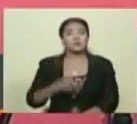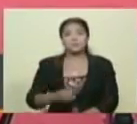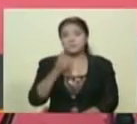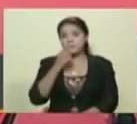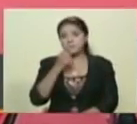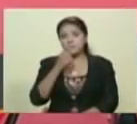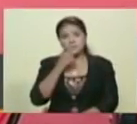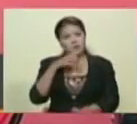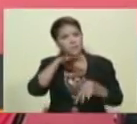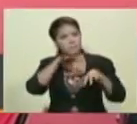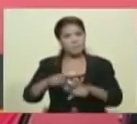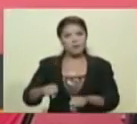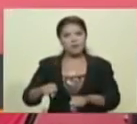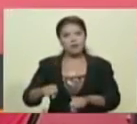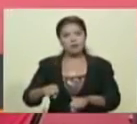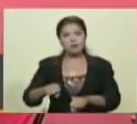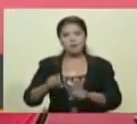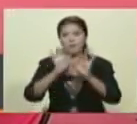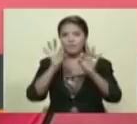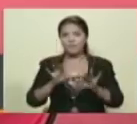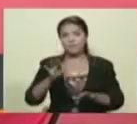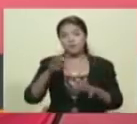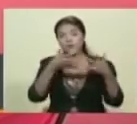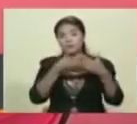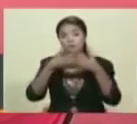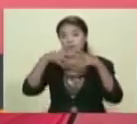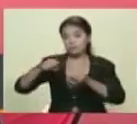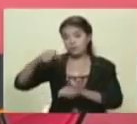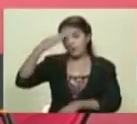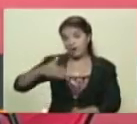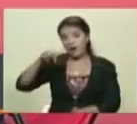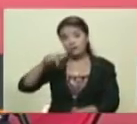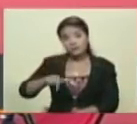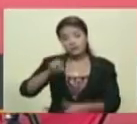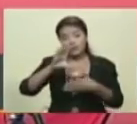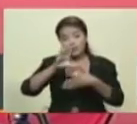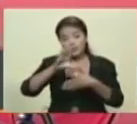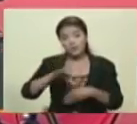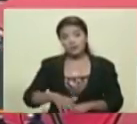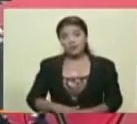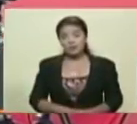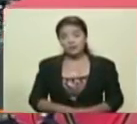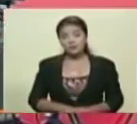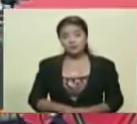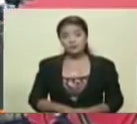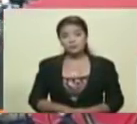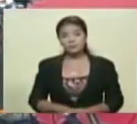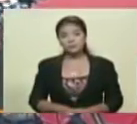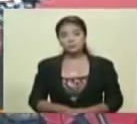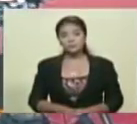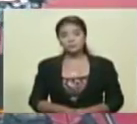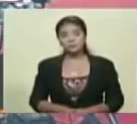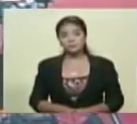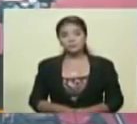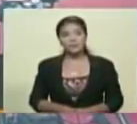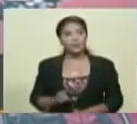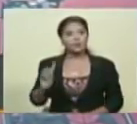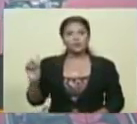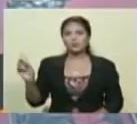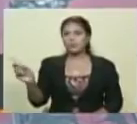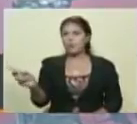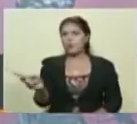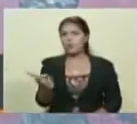e imperiales operaciones militares estadounidenses en nuestro continente. Ha llegado la hora de afirmar de manera colectiva y